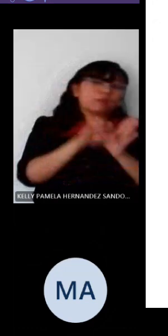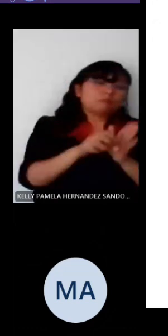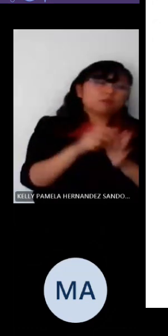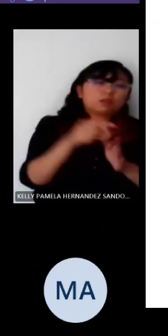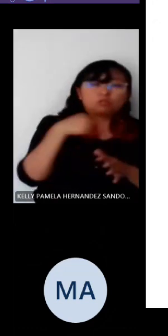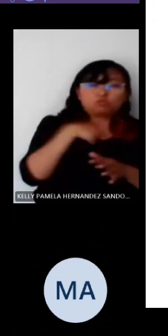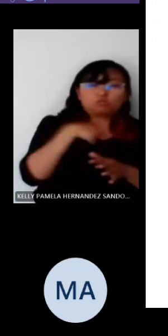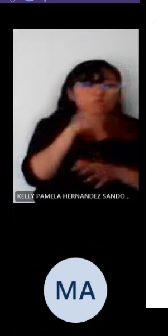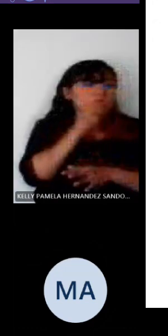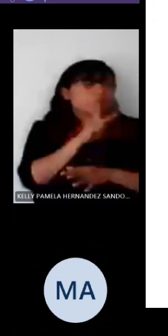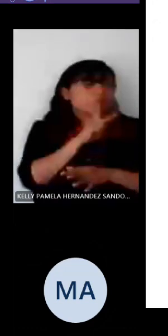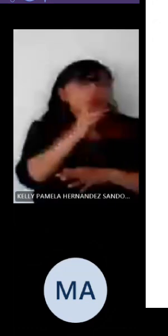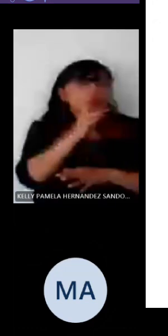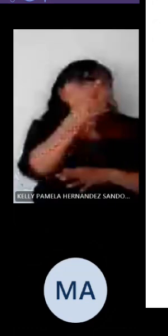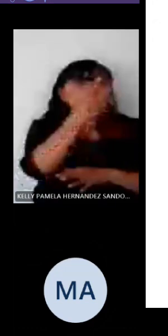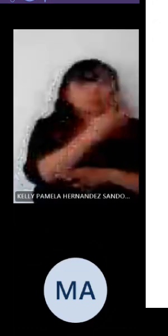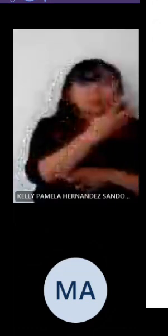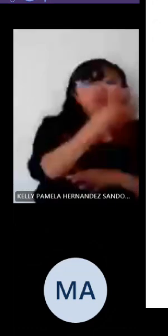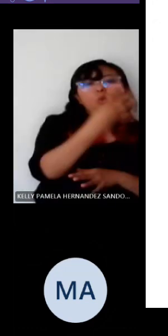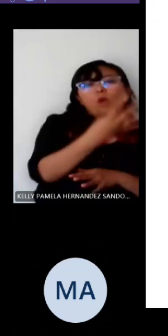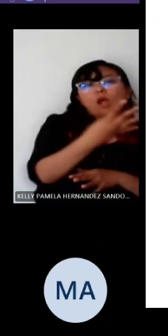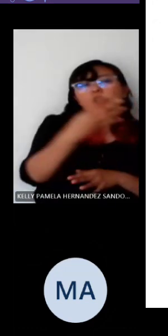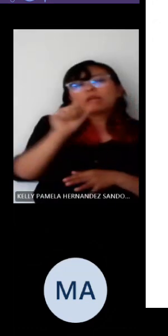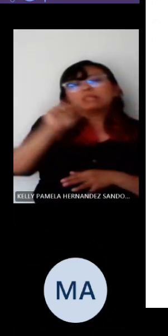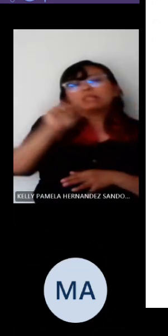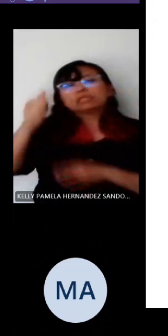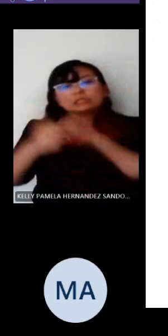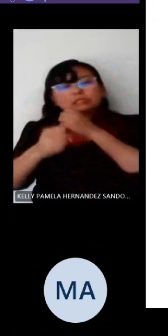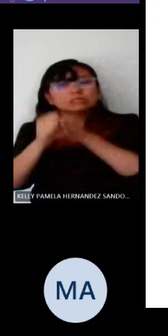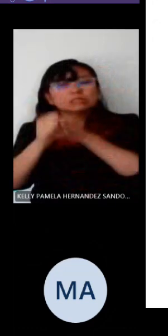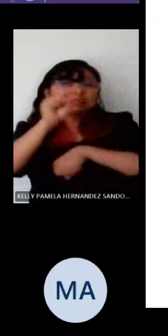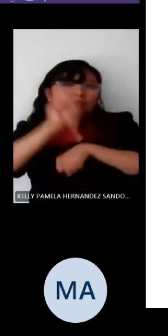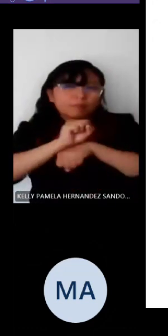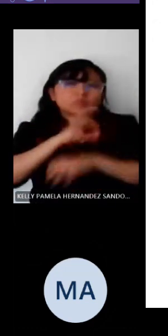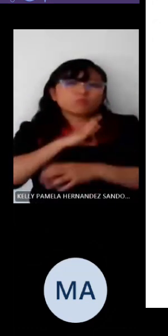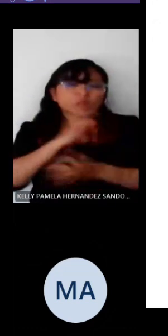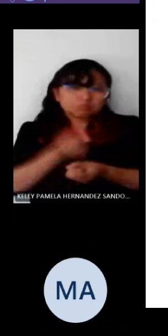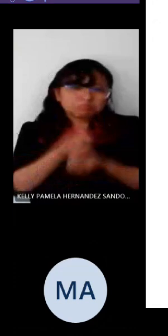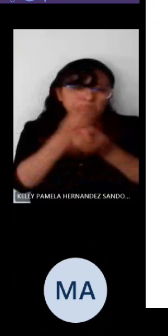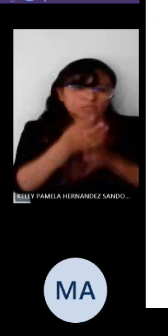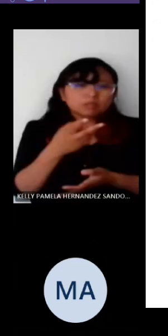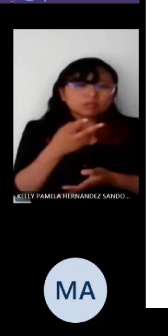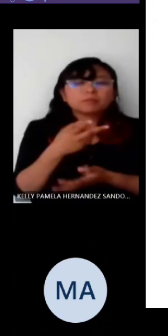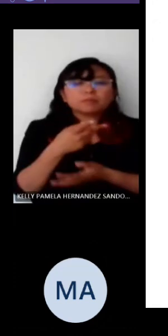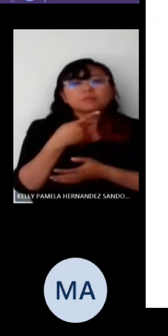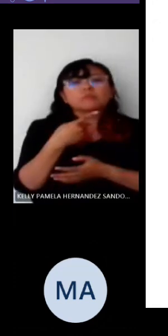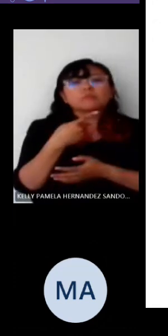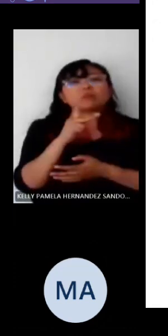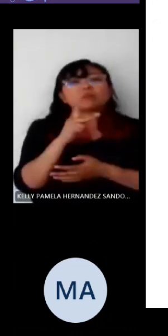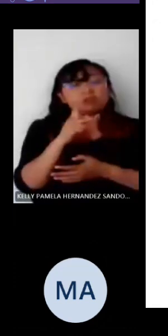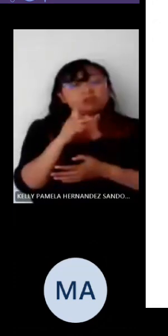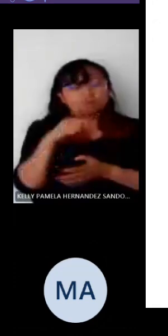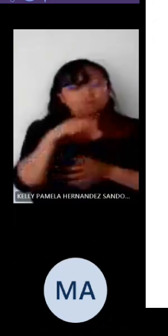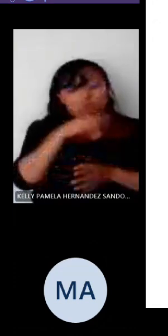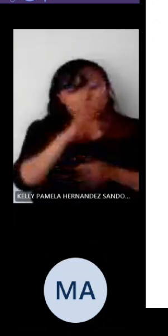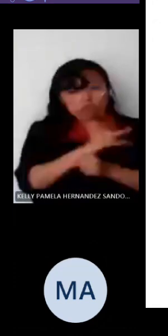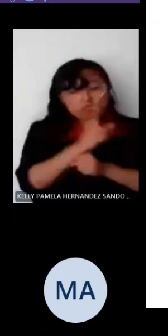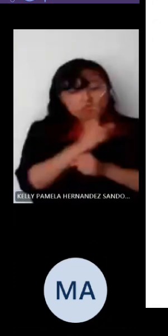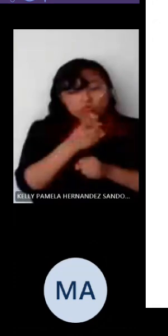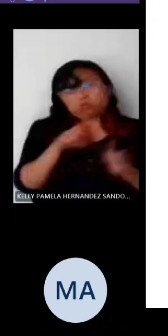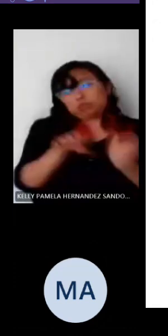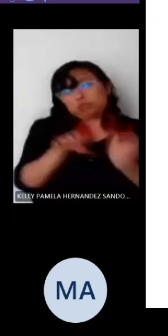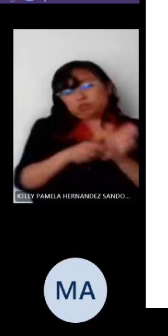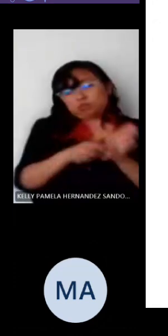para tener un resultado, y cuando hacemos estudios de investigación pues puede llegar a ser bastante más tardado, porque pues depende de la estructura y